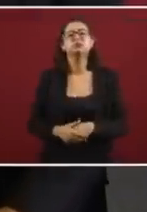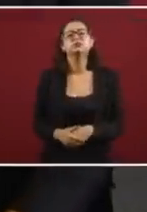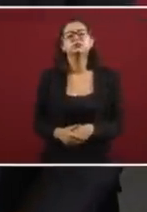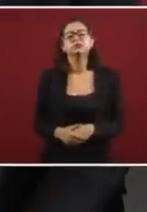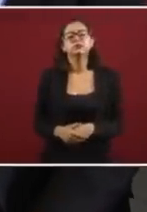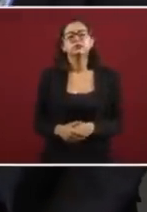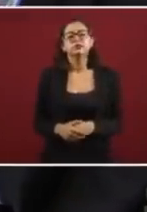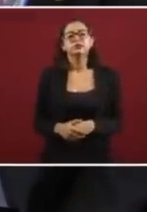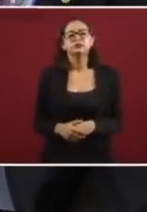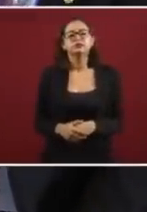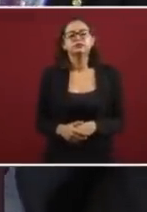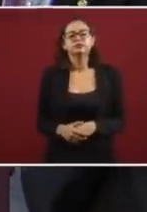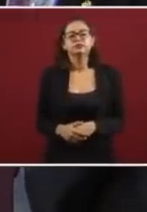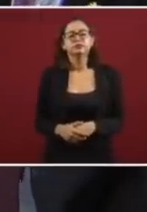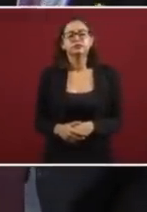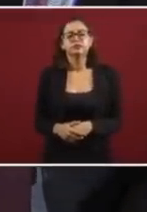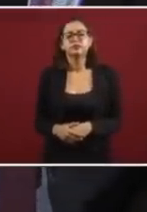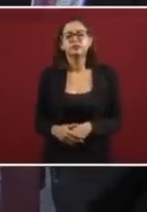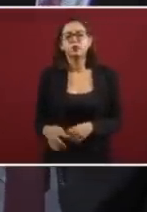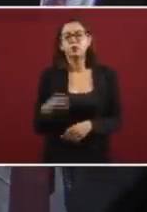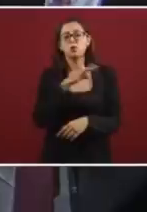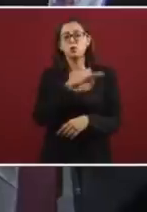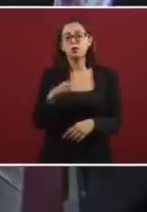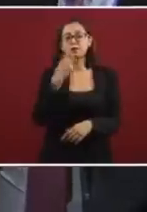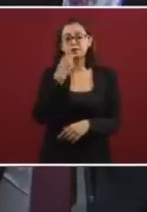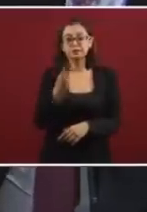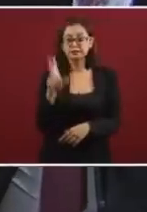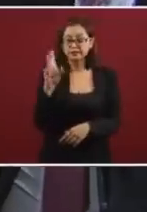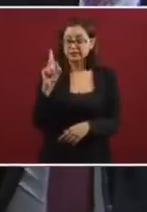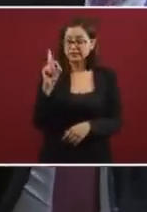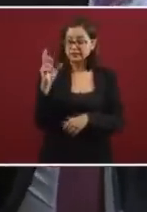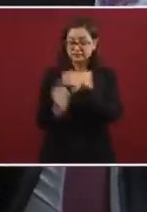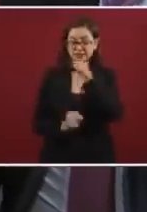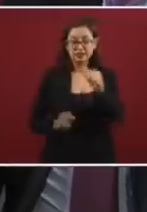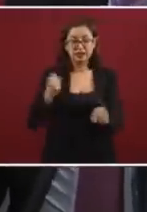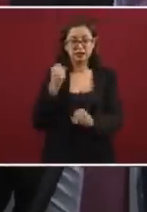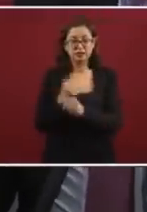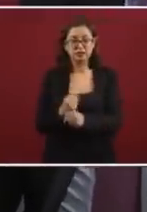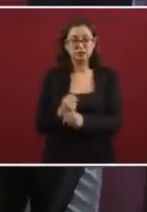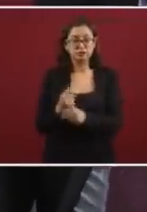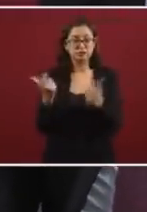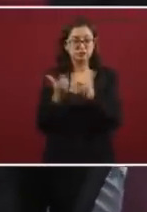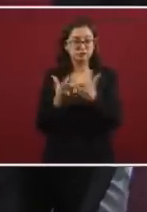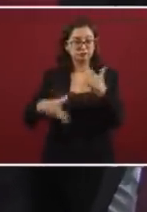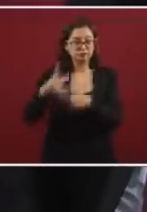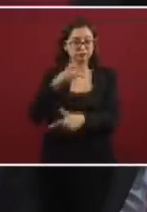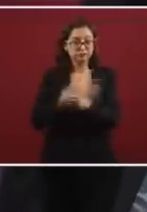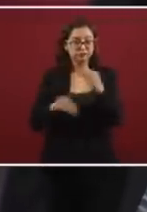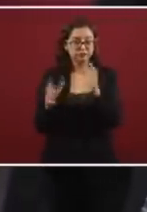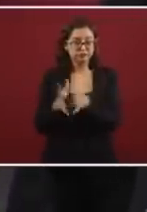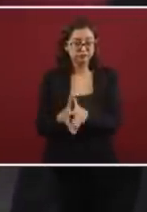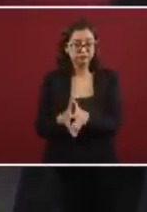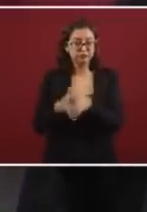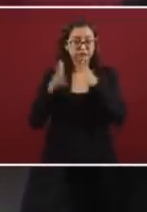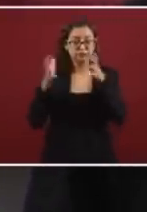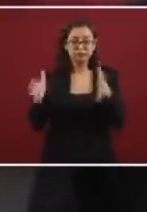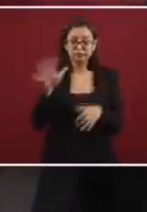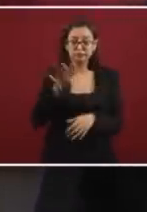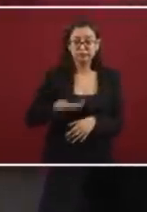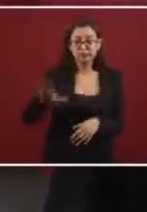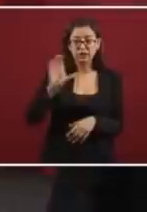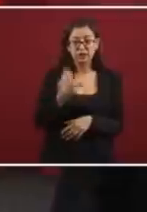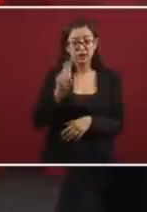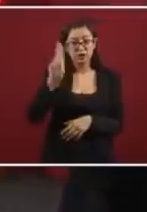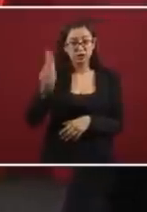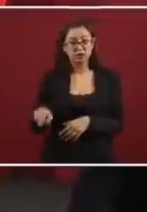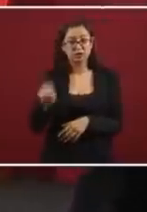puede hablar que en 30 años el crecimiento económico en cancún en